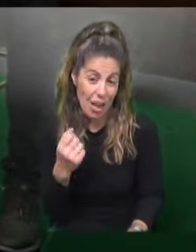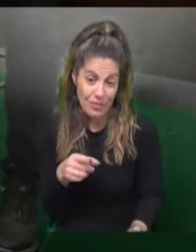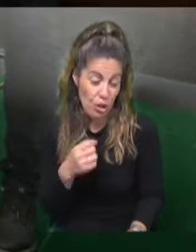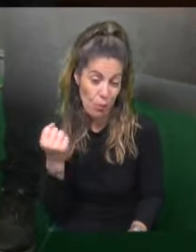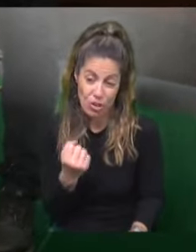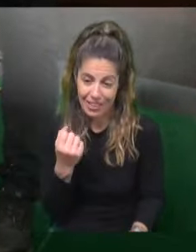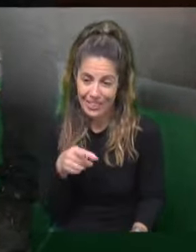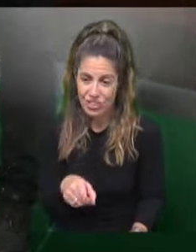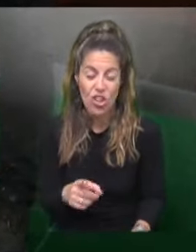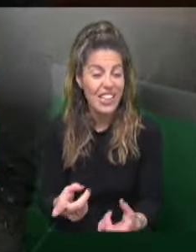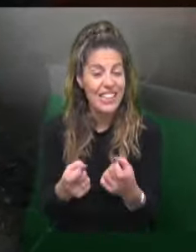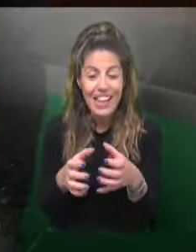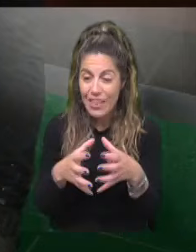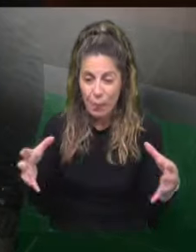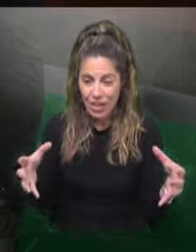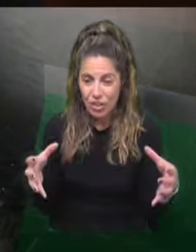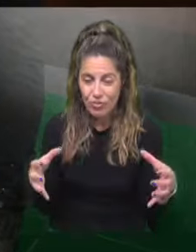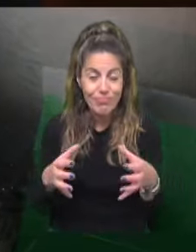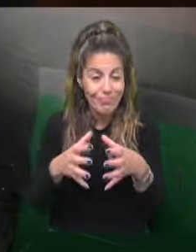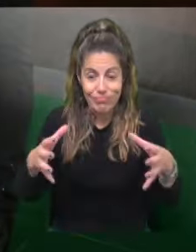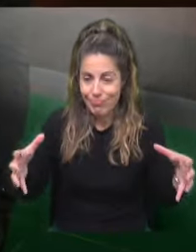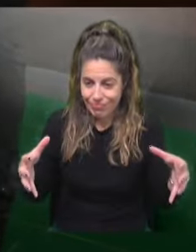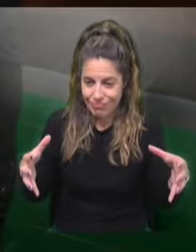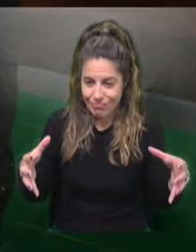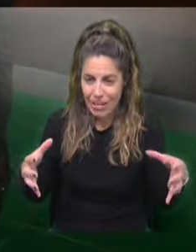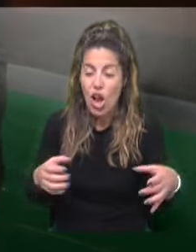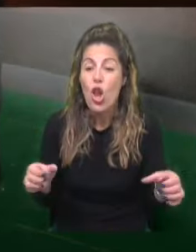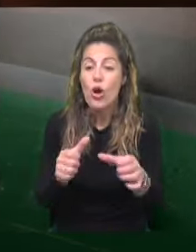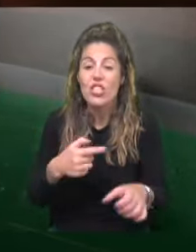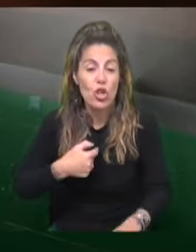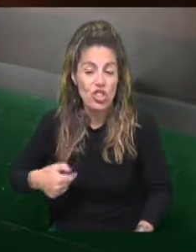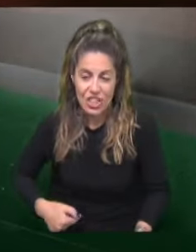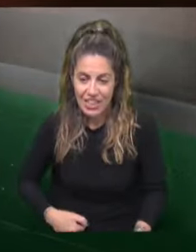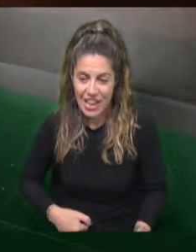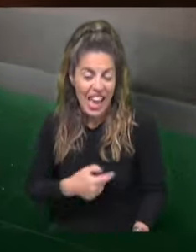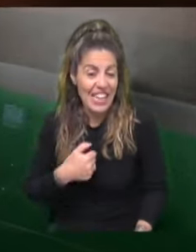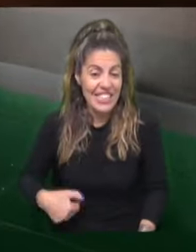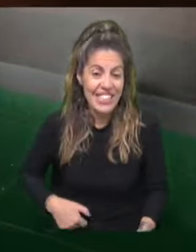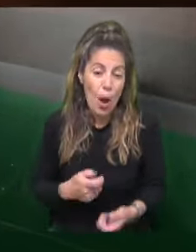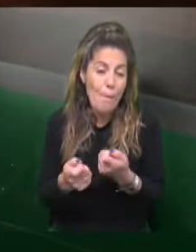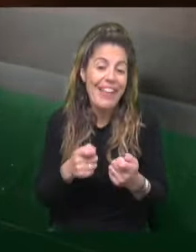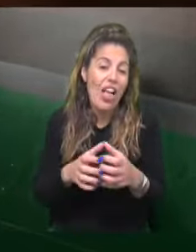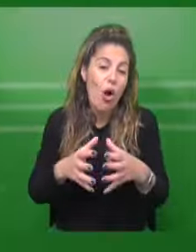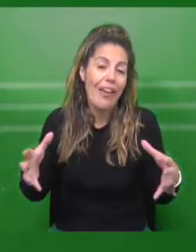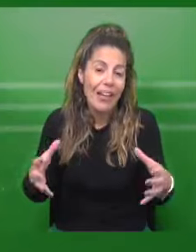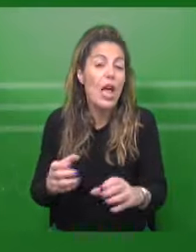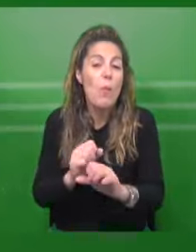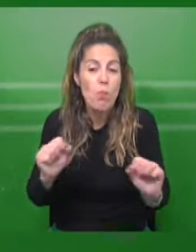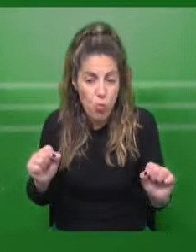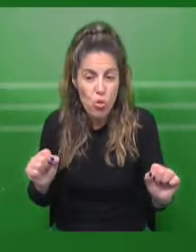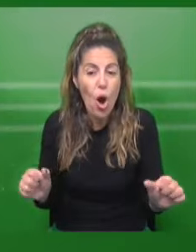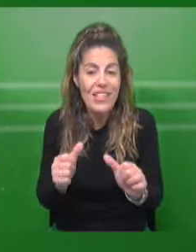porque se necesita tamaño para esto escala eh lo hizo china china es un mercado gigante y pudo entonces